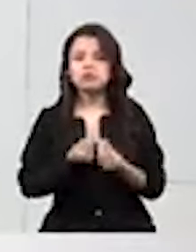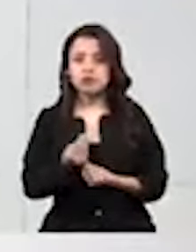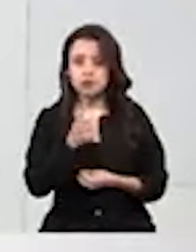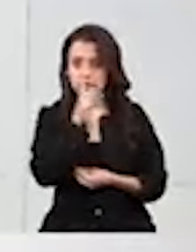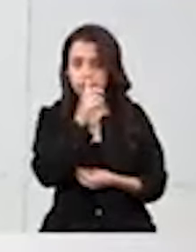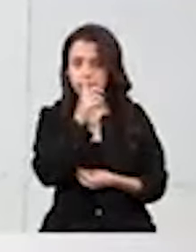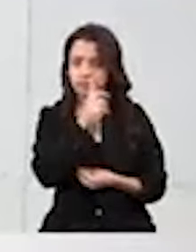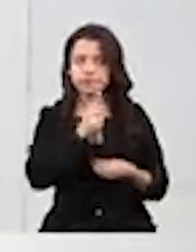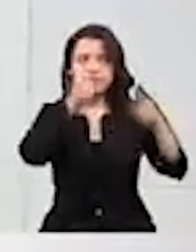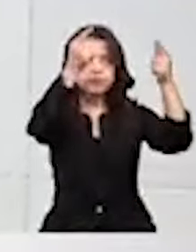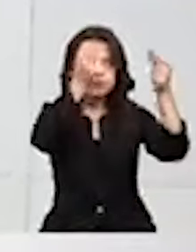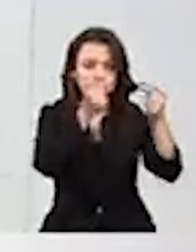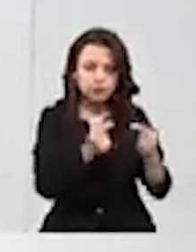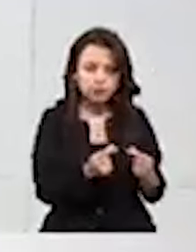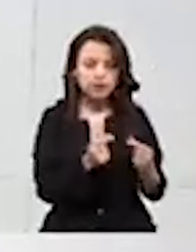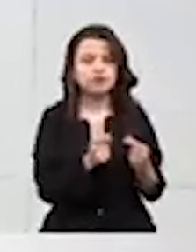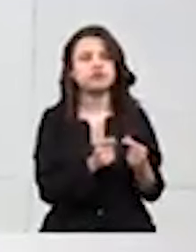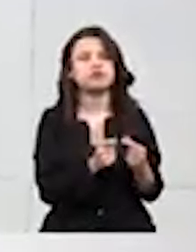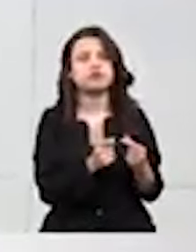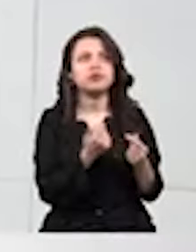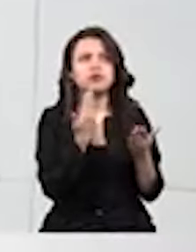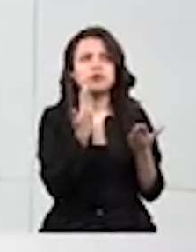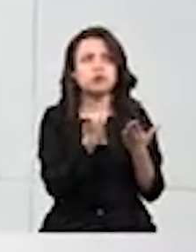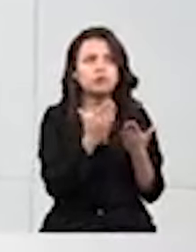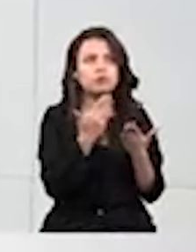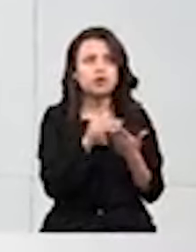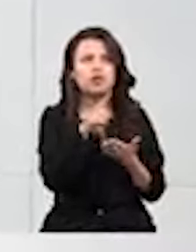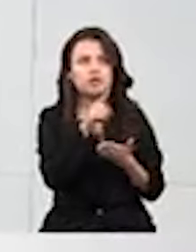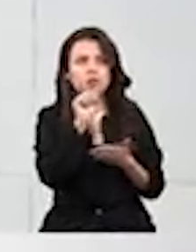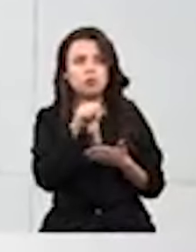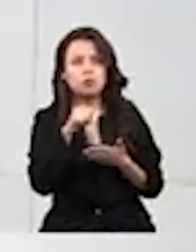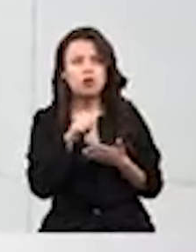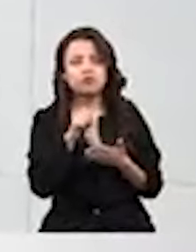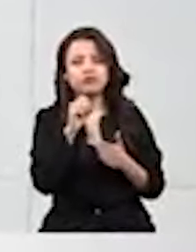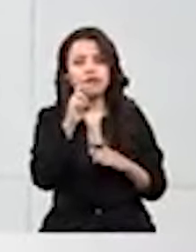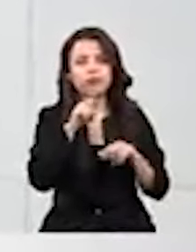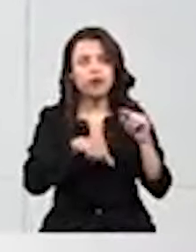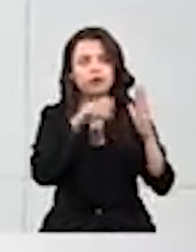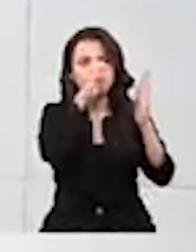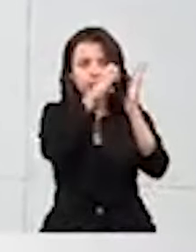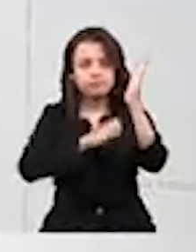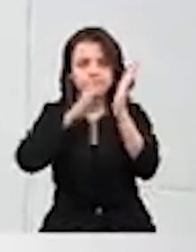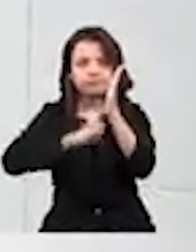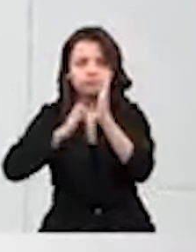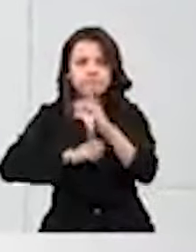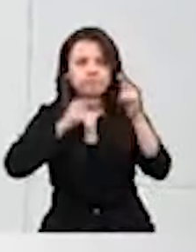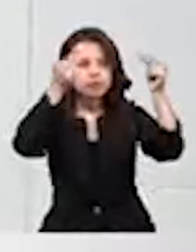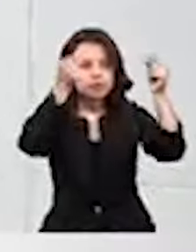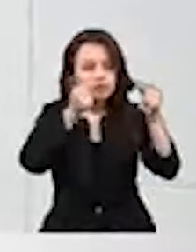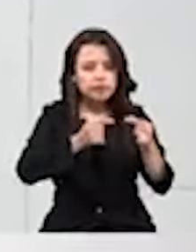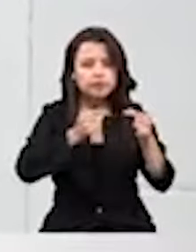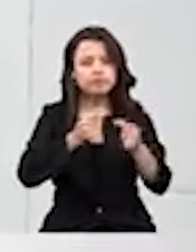de costos, saber qué se puede comprar, qué no se puede comprar, ya no con la misma libertad que teníamos anteriormente